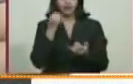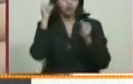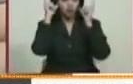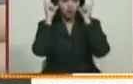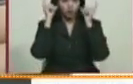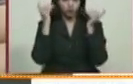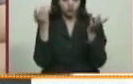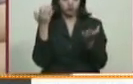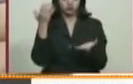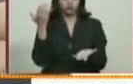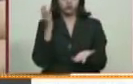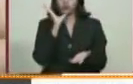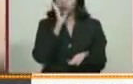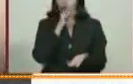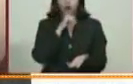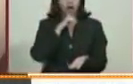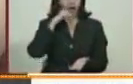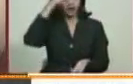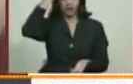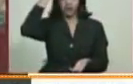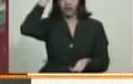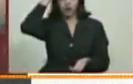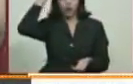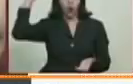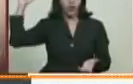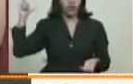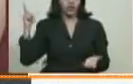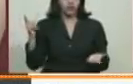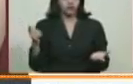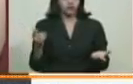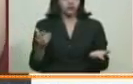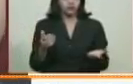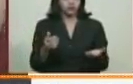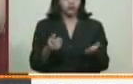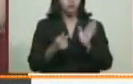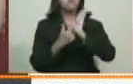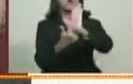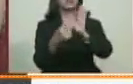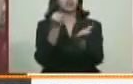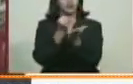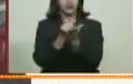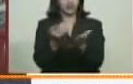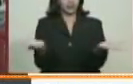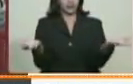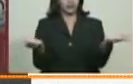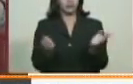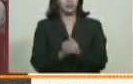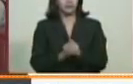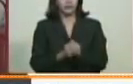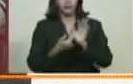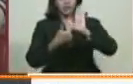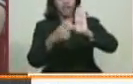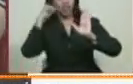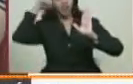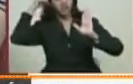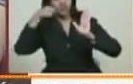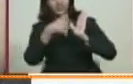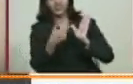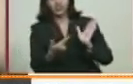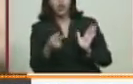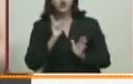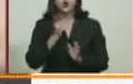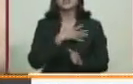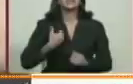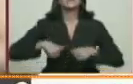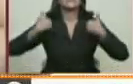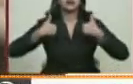no tiene lógica. Porque, no, muestren las pruebas. Pero bueno, ¿y este cúmulo de pruebas qué es? No, queremos algo más.